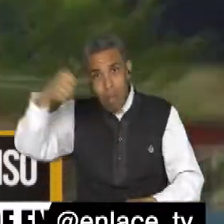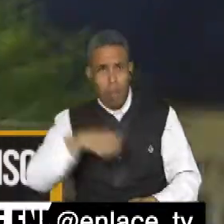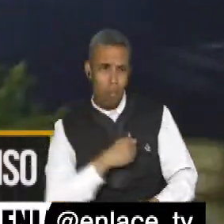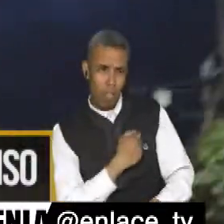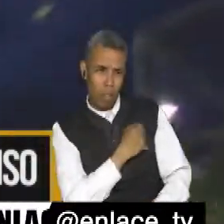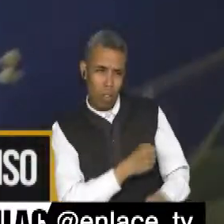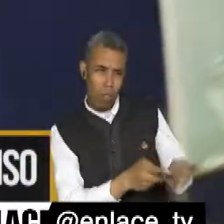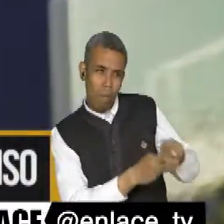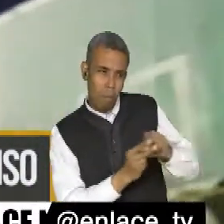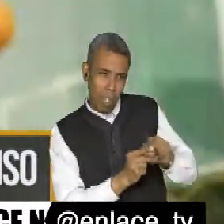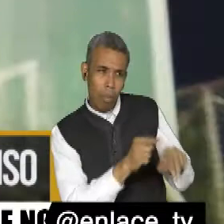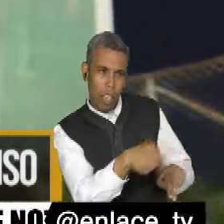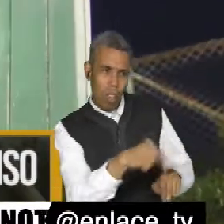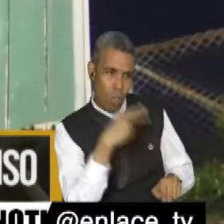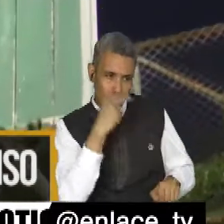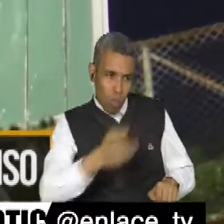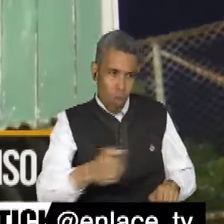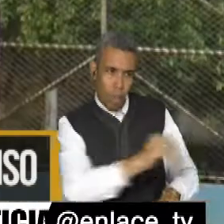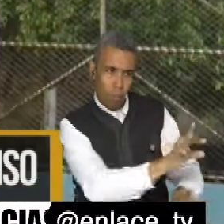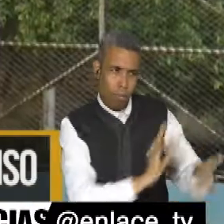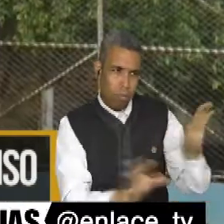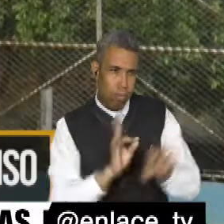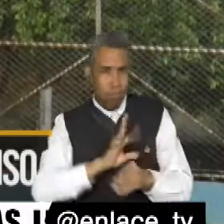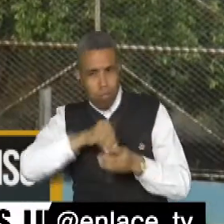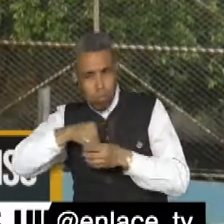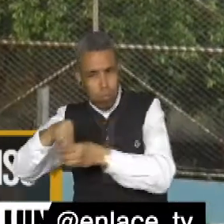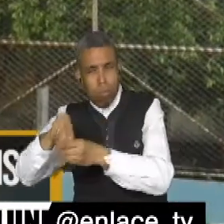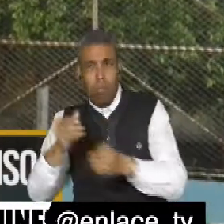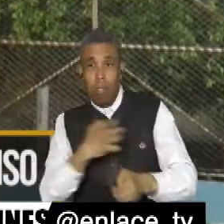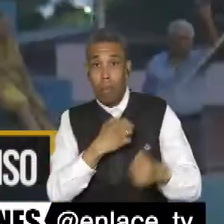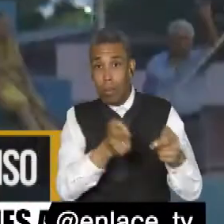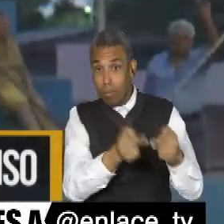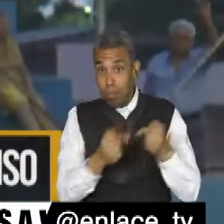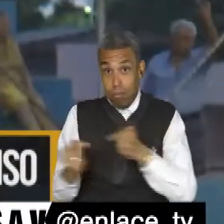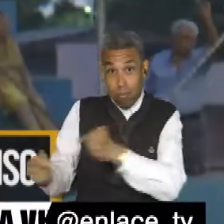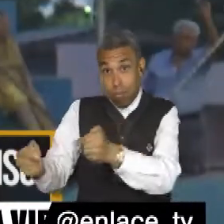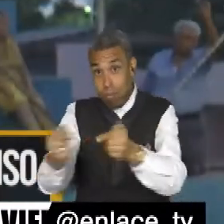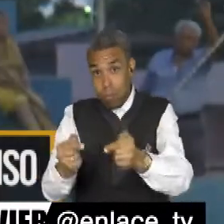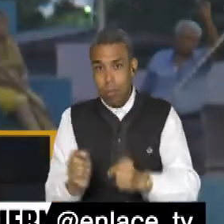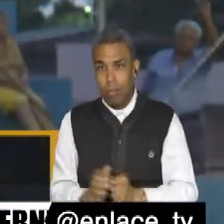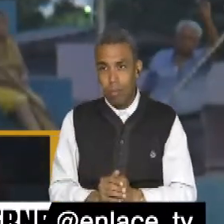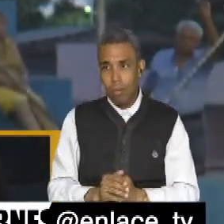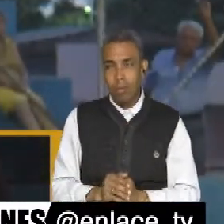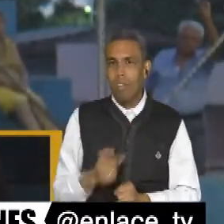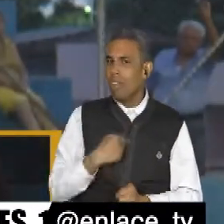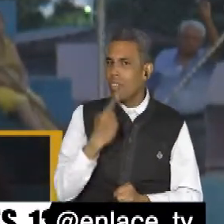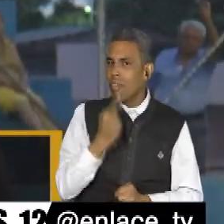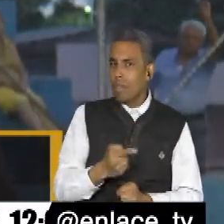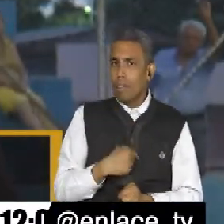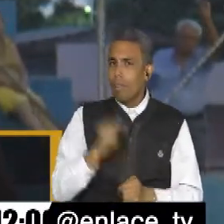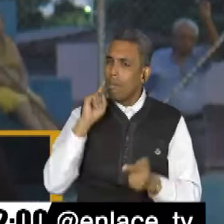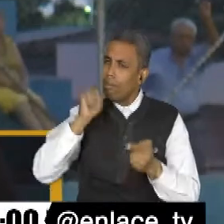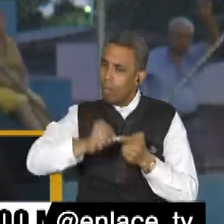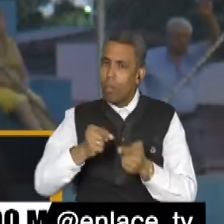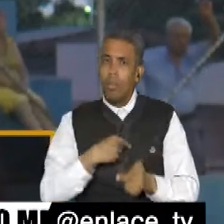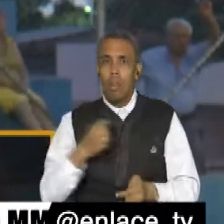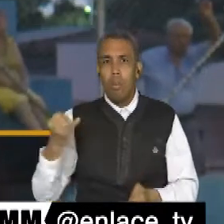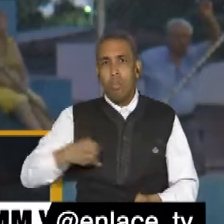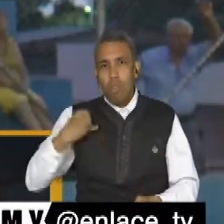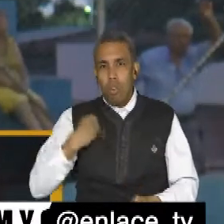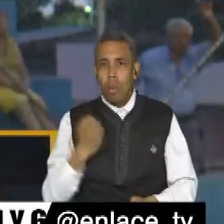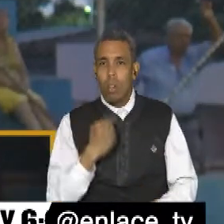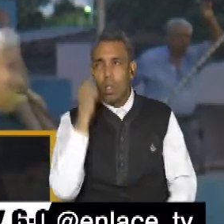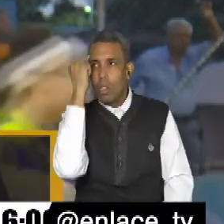recursos, han logrado mantenerse y alejar a muchos jóvenes de los malos hábitos. La visión que quiero dar es que hay un camino diferente, que